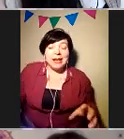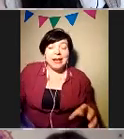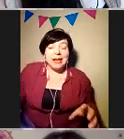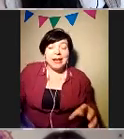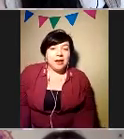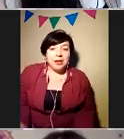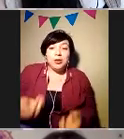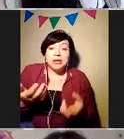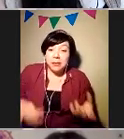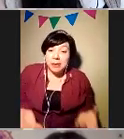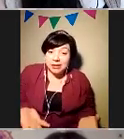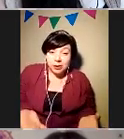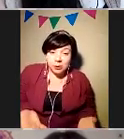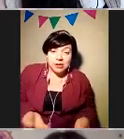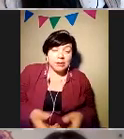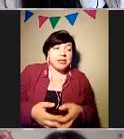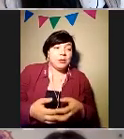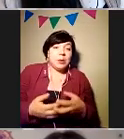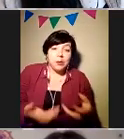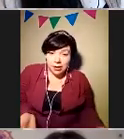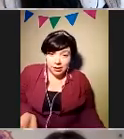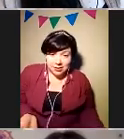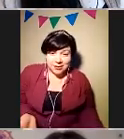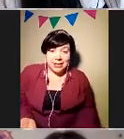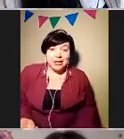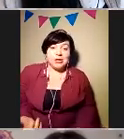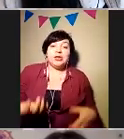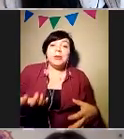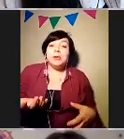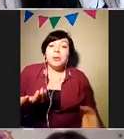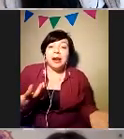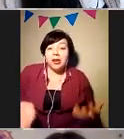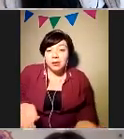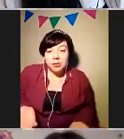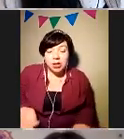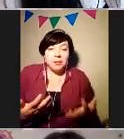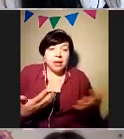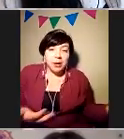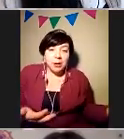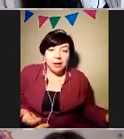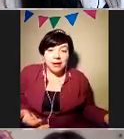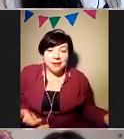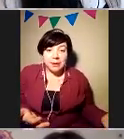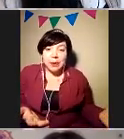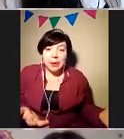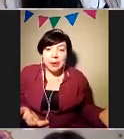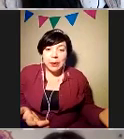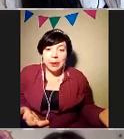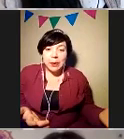montón de países. Esto está pasando ahora, entonces nos tenemos que preocupar ahora, porque en 20 años más